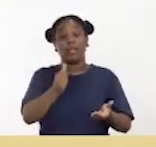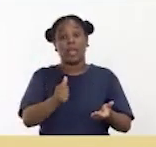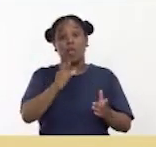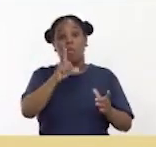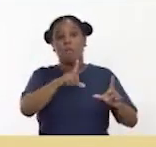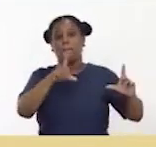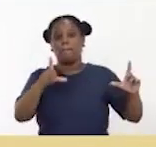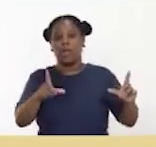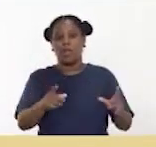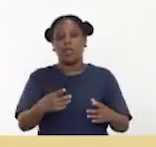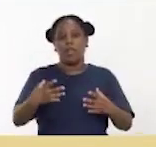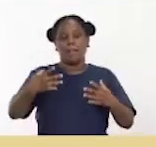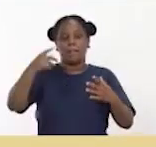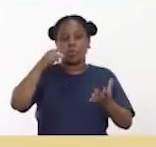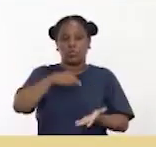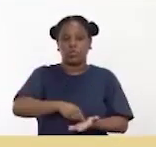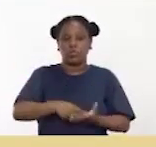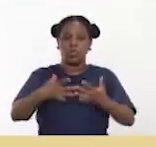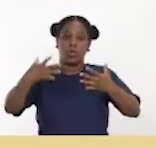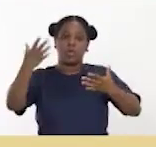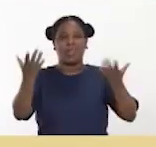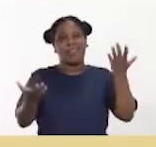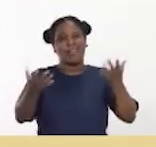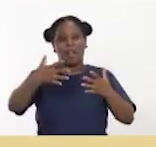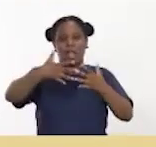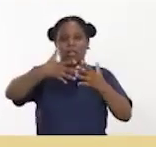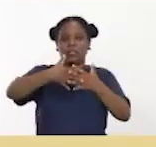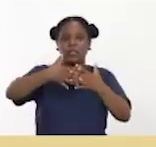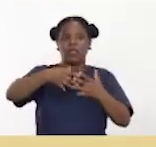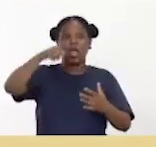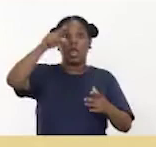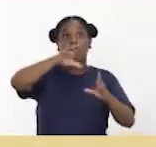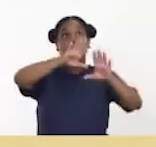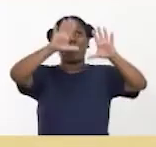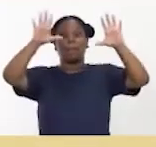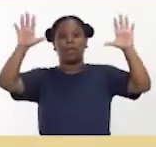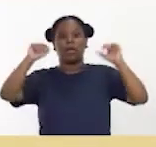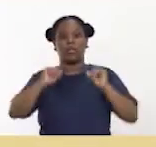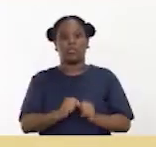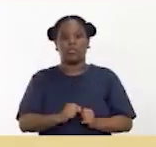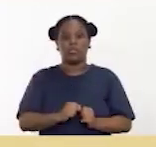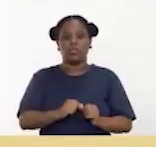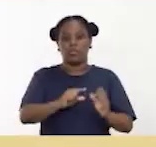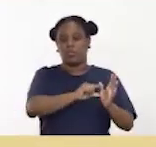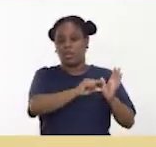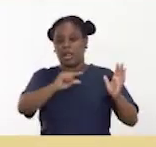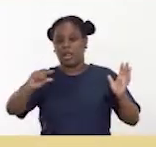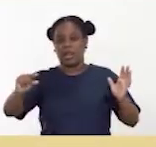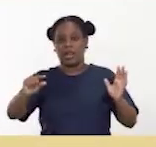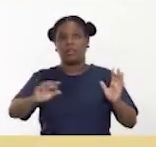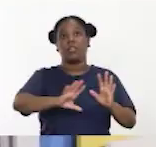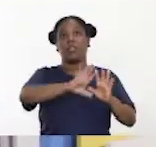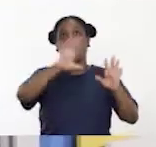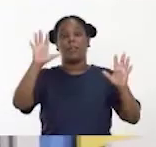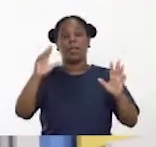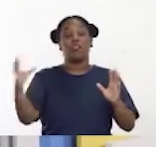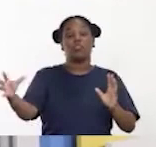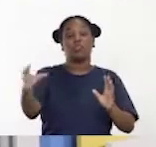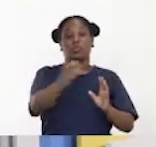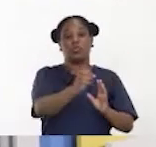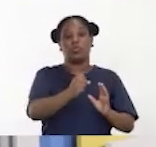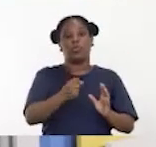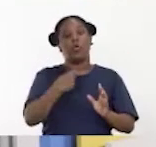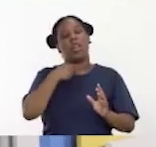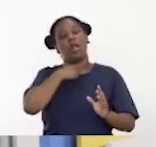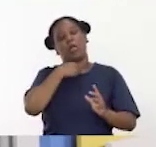plano. Las posiciones relativas de dos rectas en el espacio y las posiciones relativas de una recta y un plano. Y que vean todas